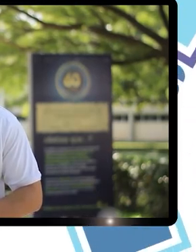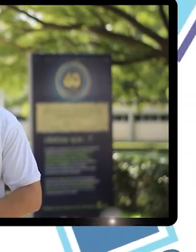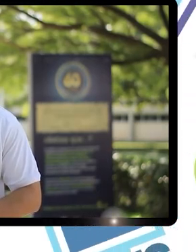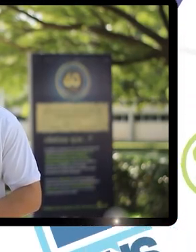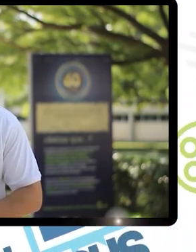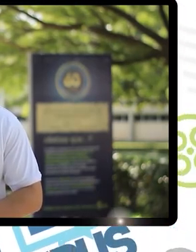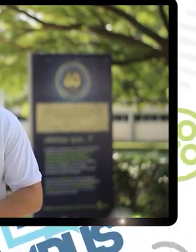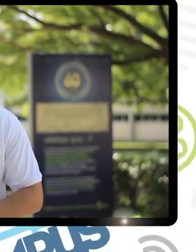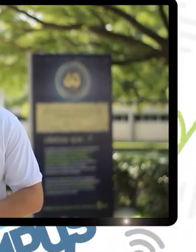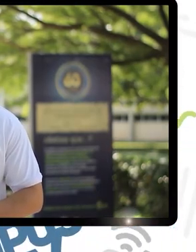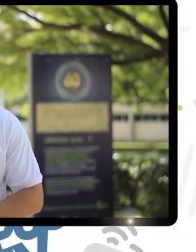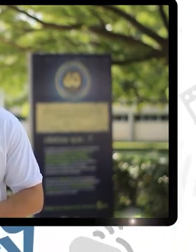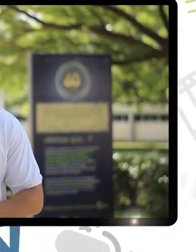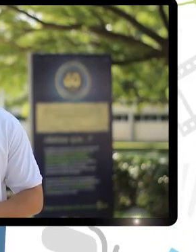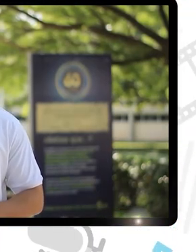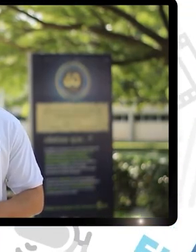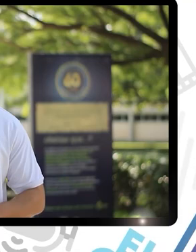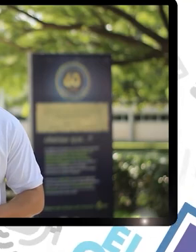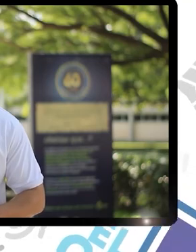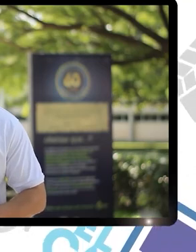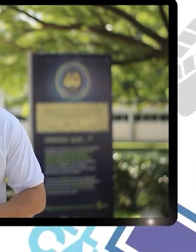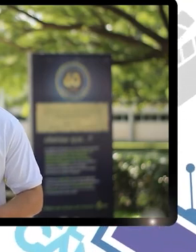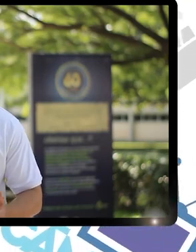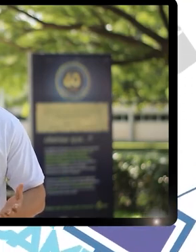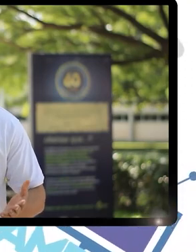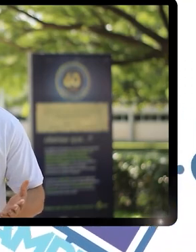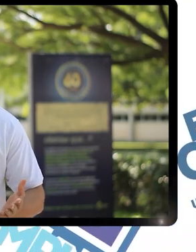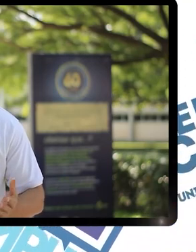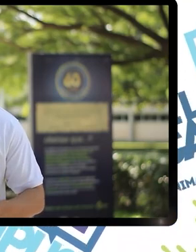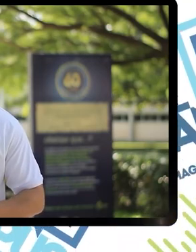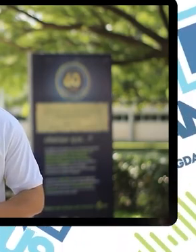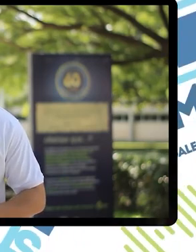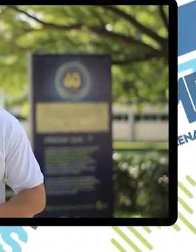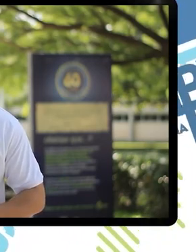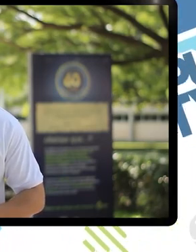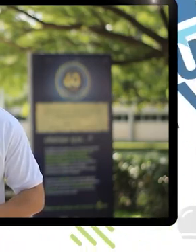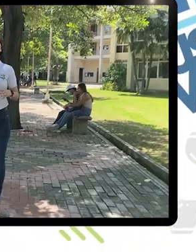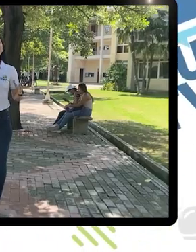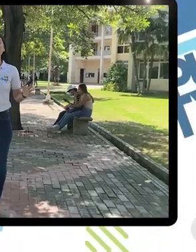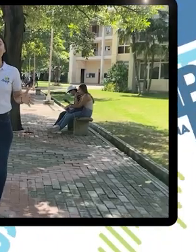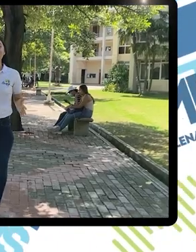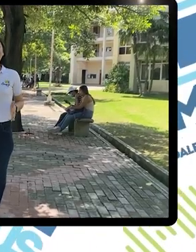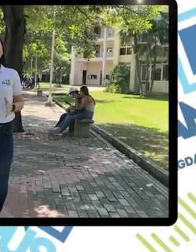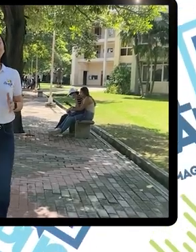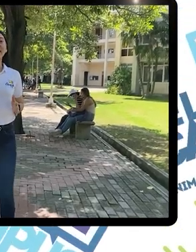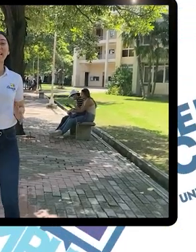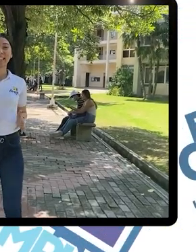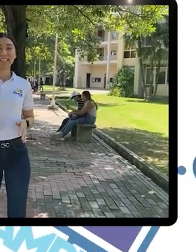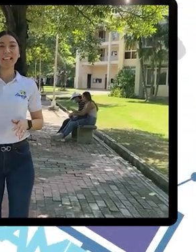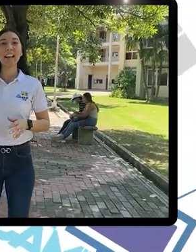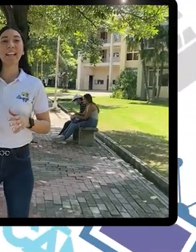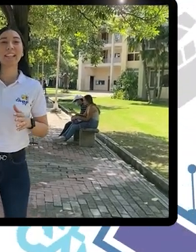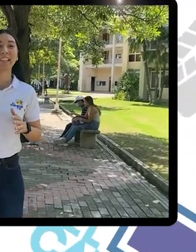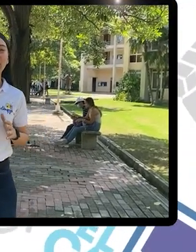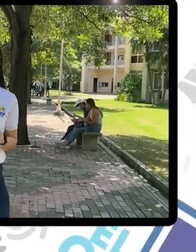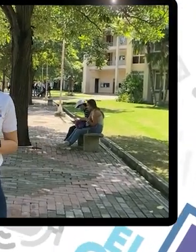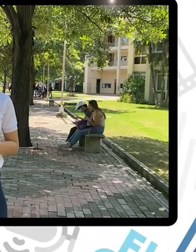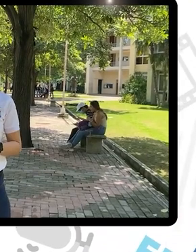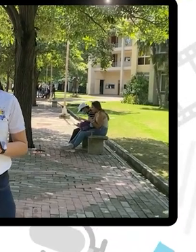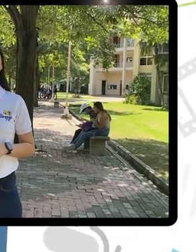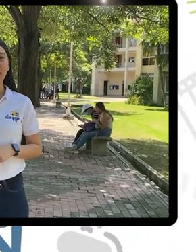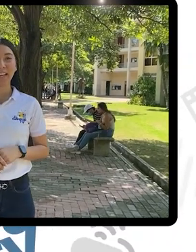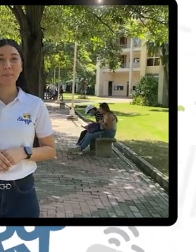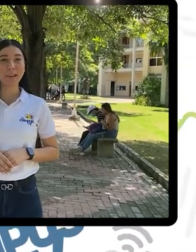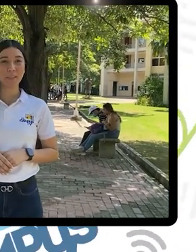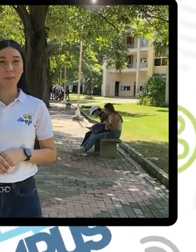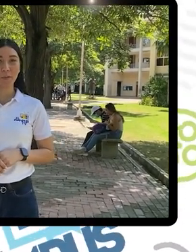el beneficio para el desarrollo de sus estudios en la maestría en producción audiovisual creativa. Esta beca es la tercera que entrega